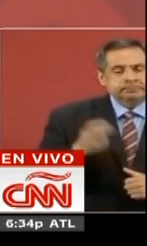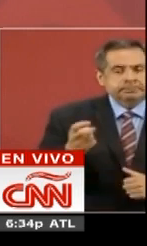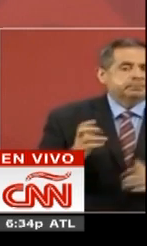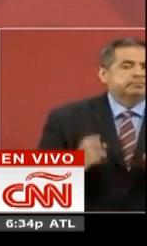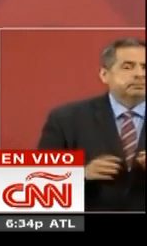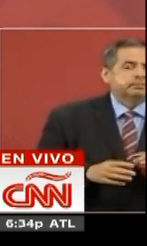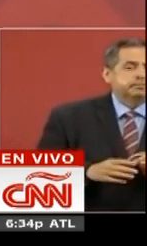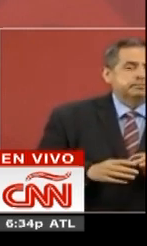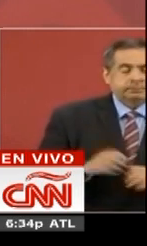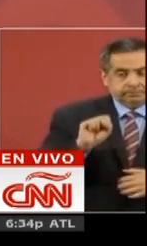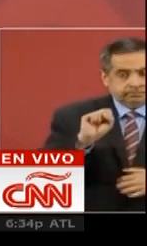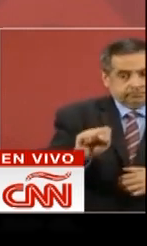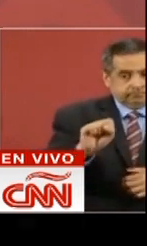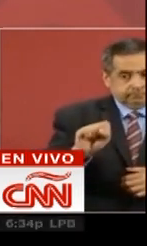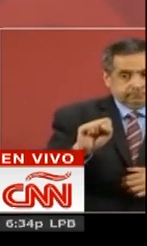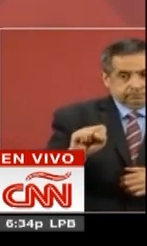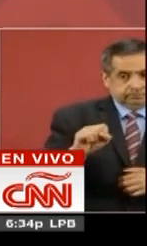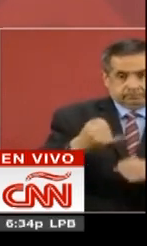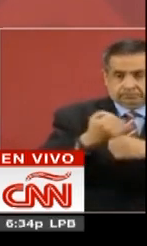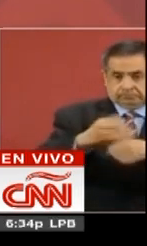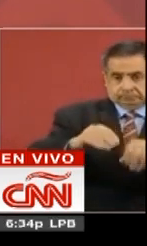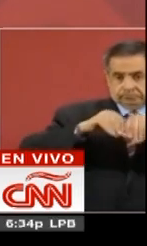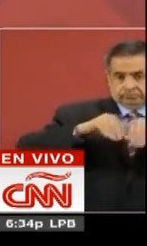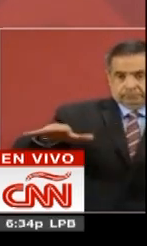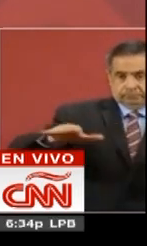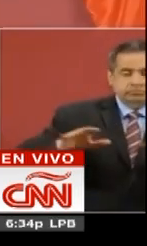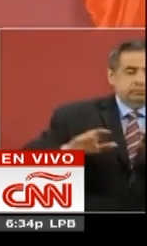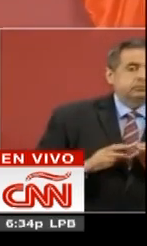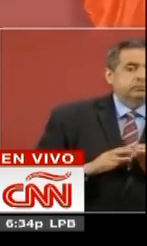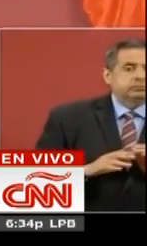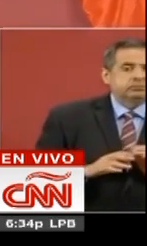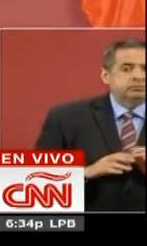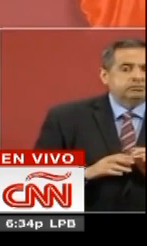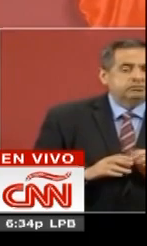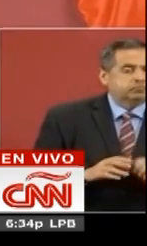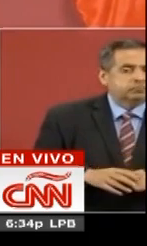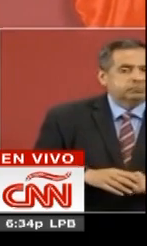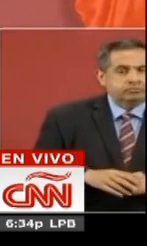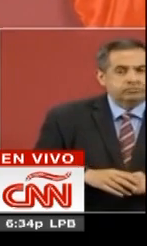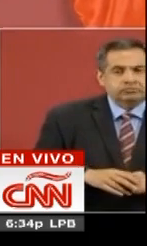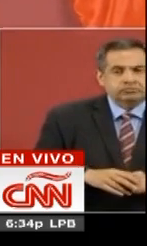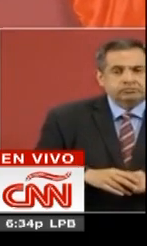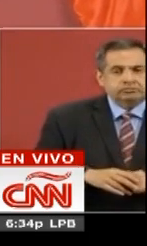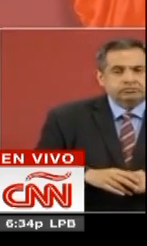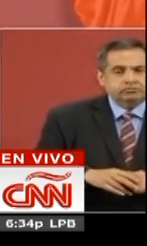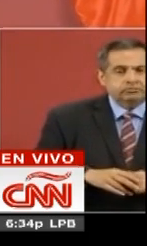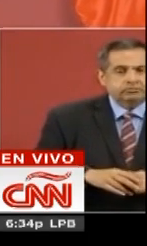Entonces, el sábado se va a informar en